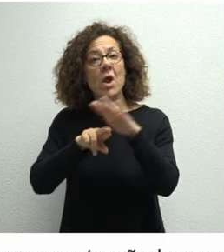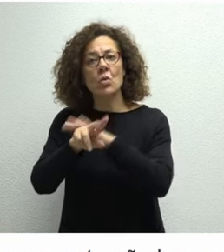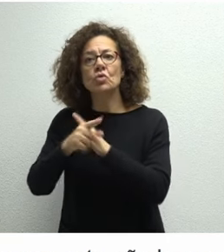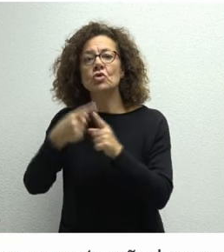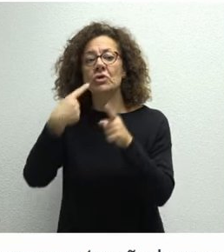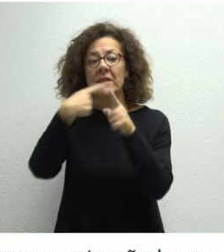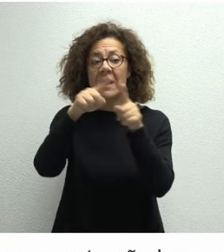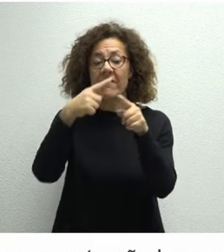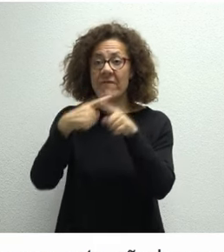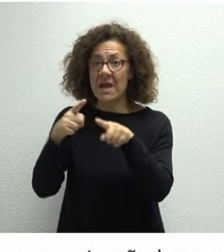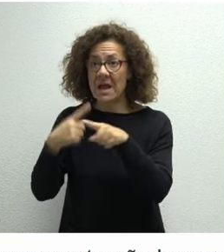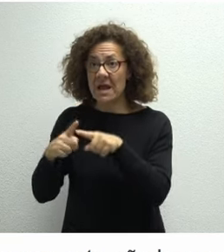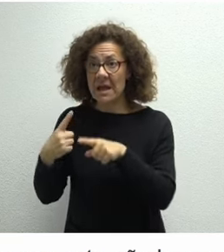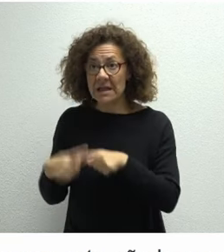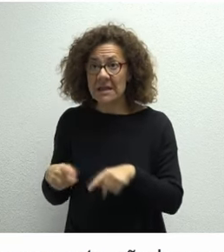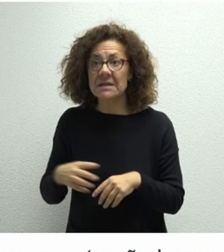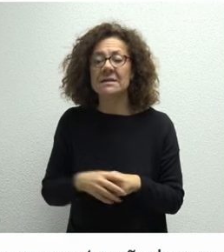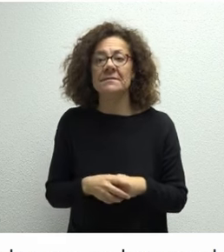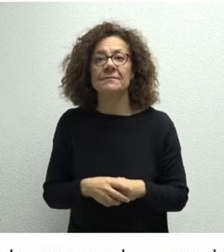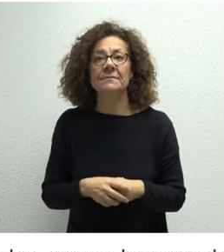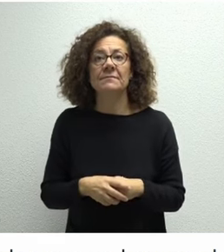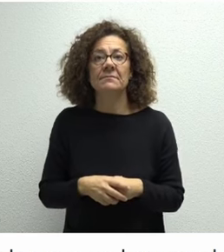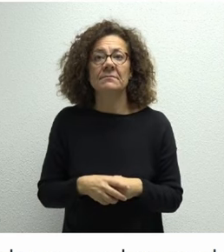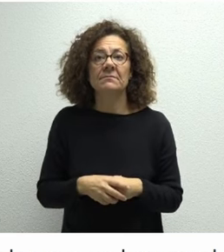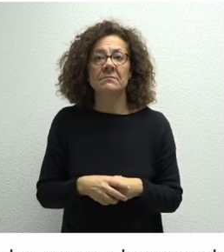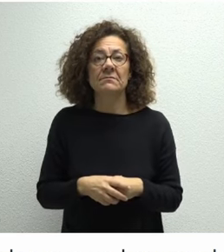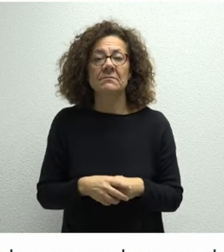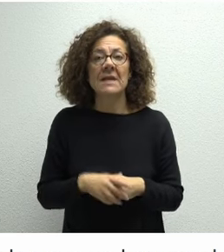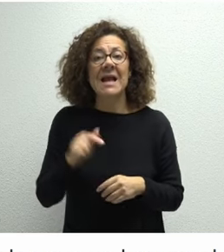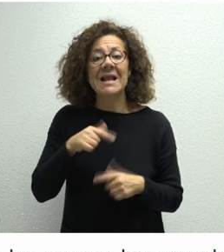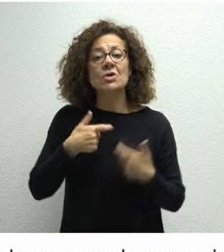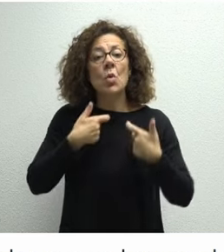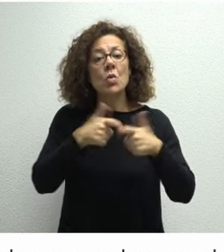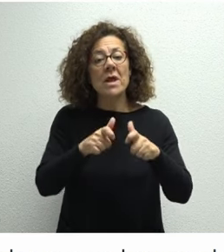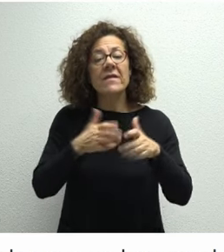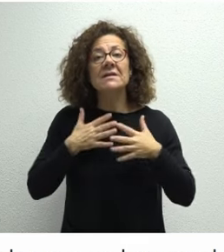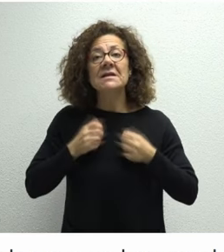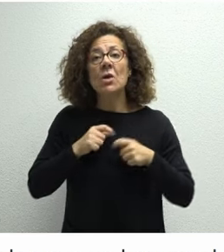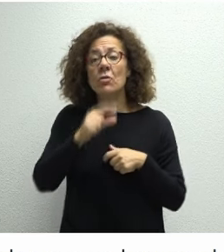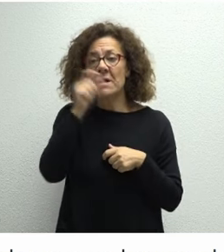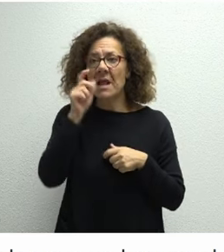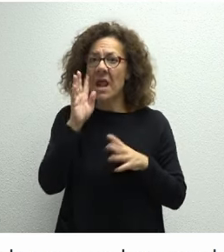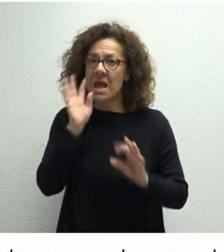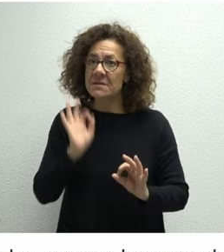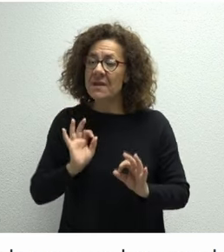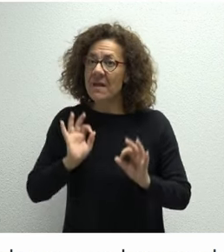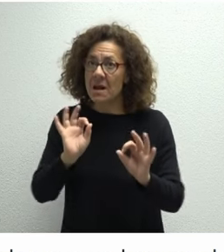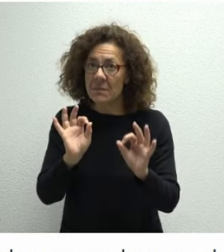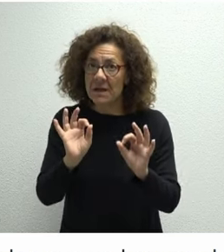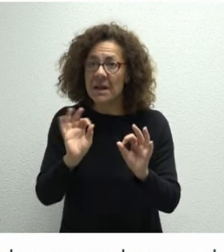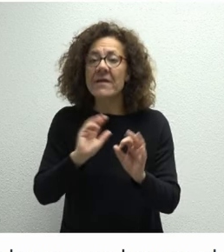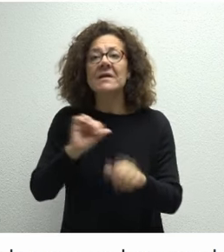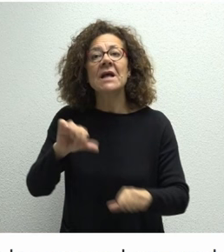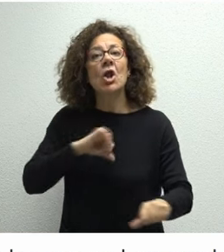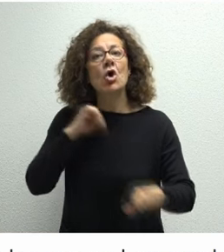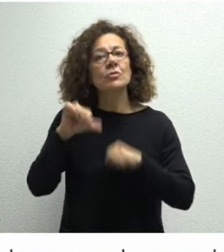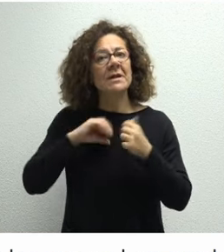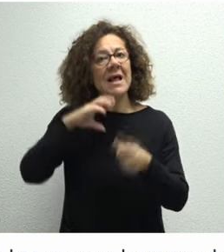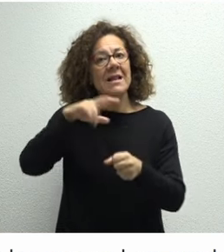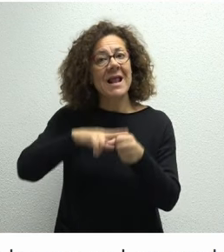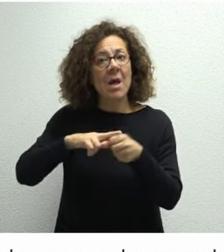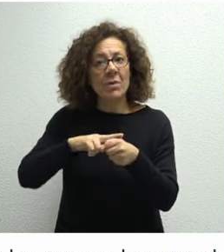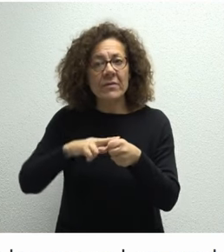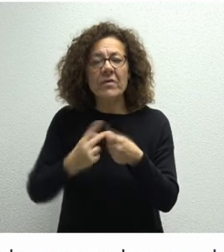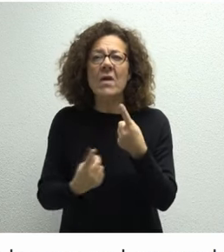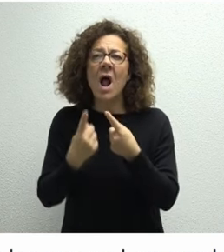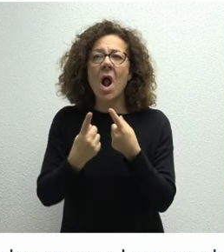diferentes eem desde las unidades de Salud Mental principalmente desde el hospital provincial algún